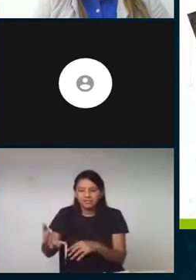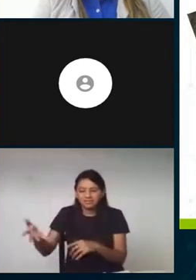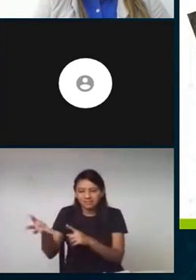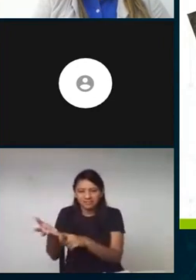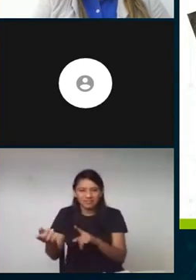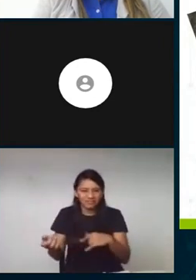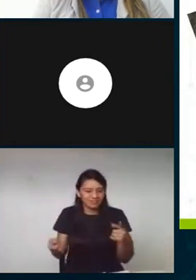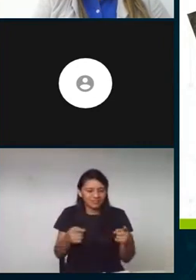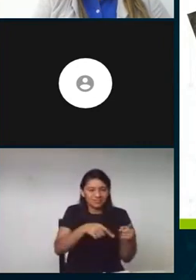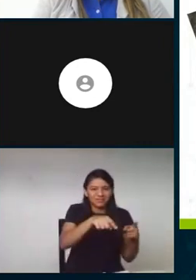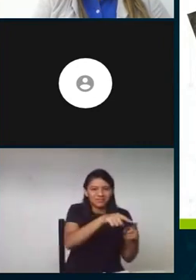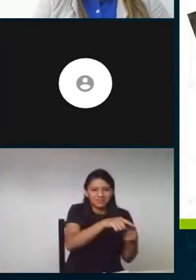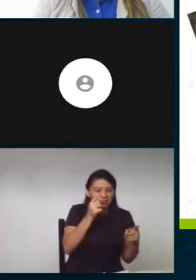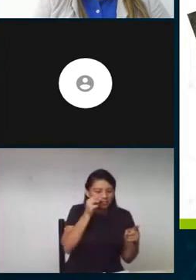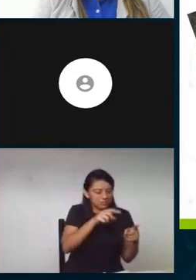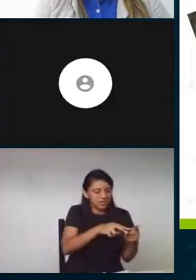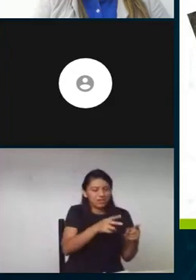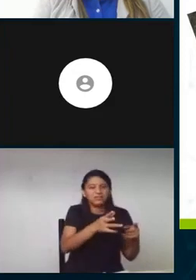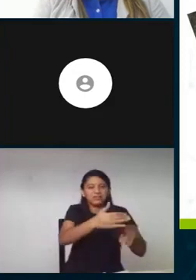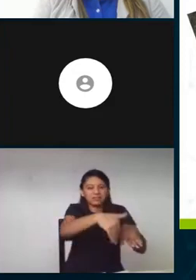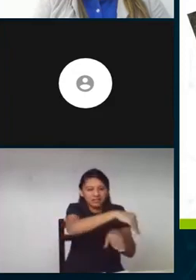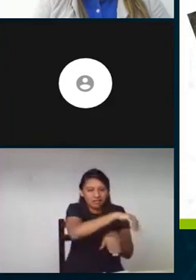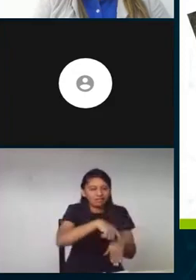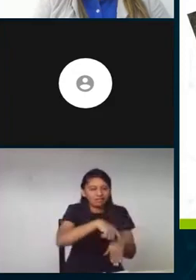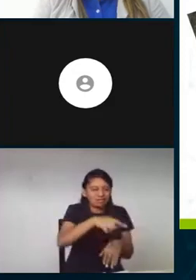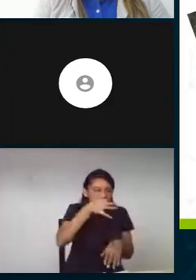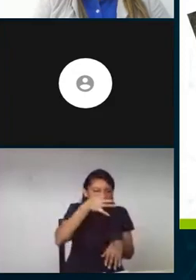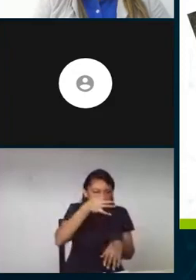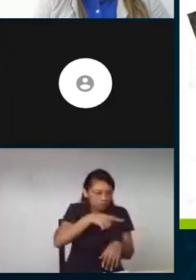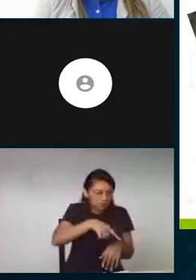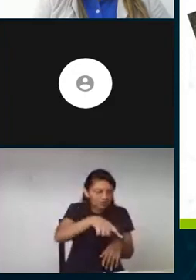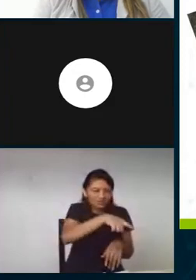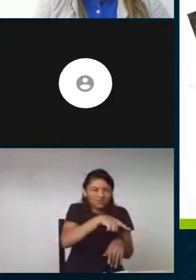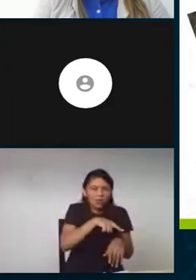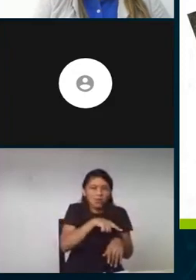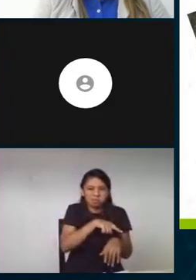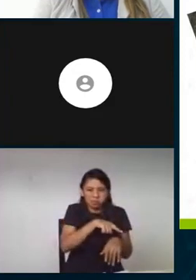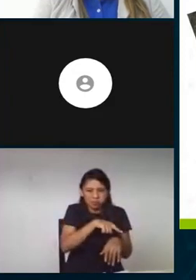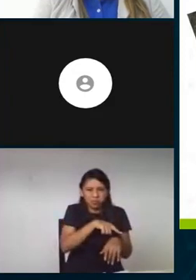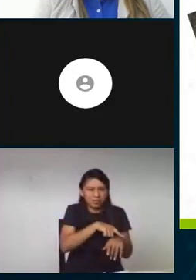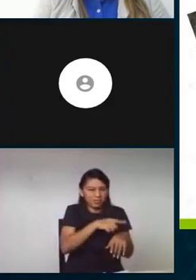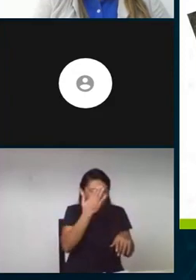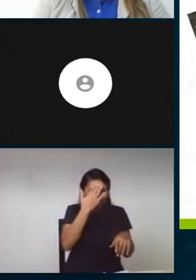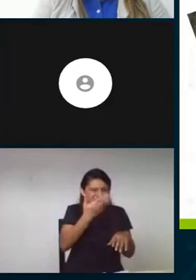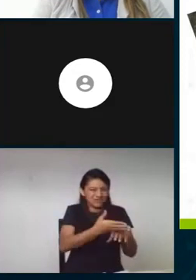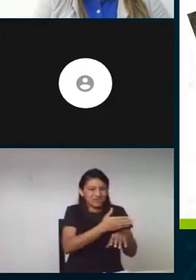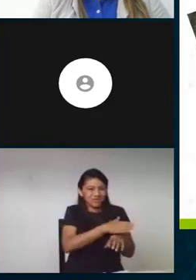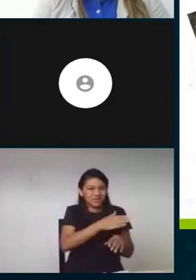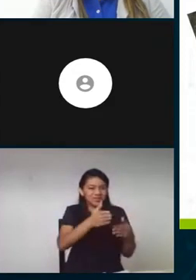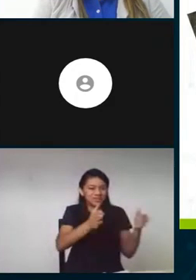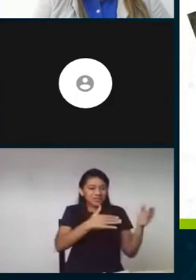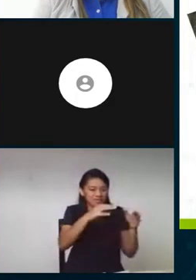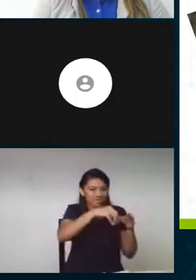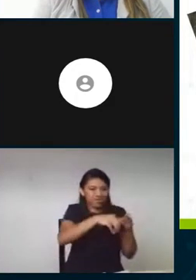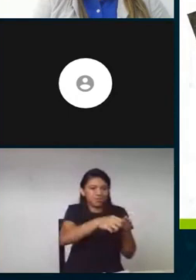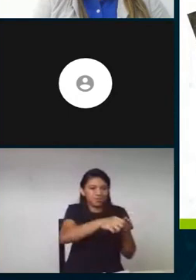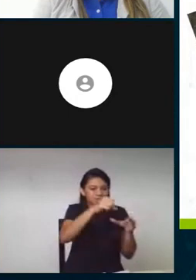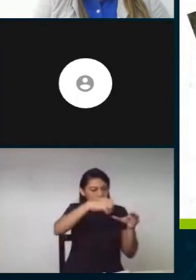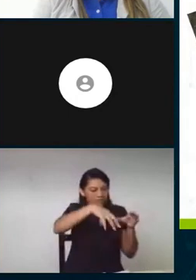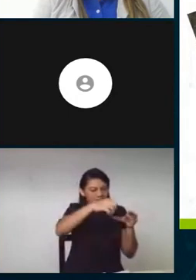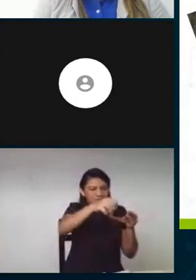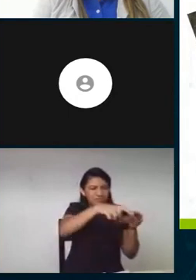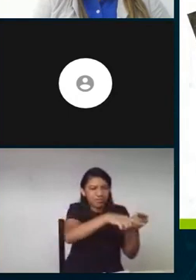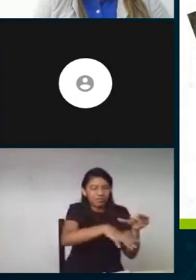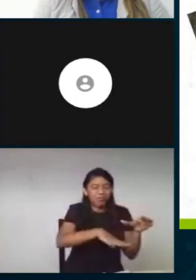toda clase puestos alrededor de unos contenedores de basura, ¿cierto? Un espacio con árboles, se ven